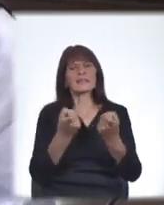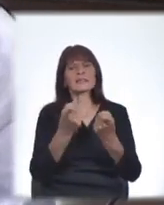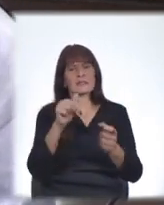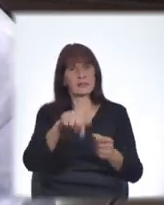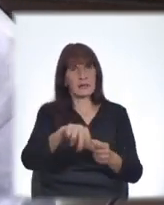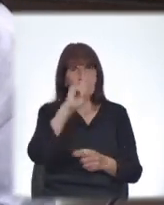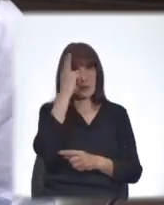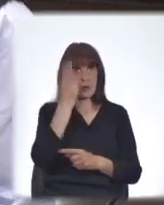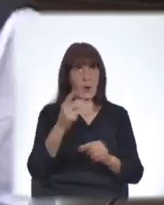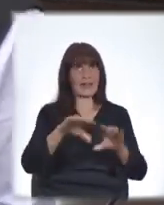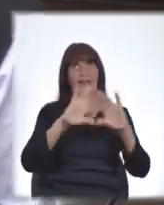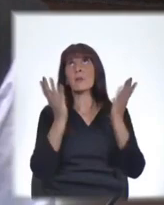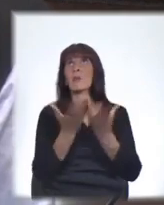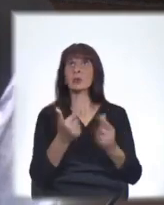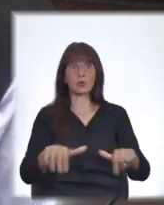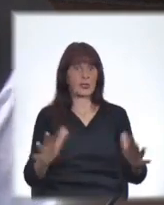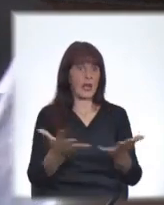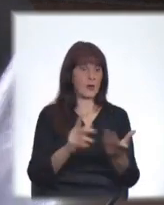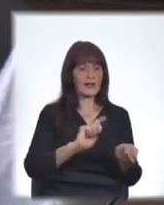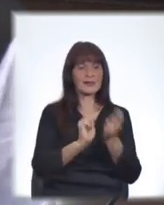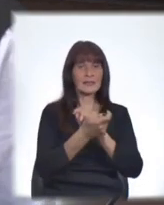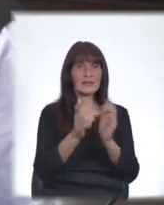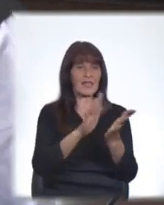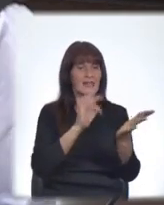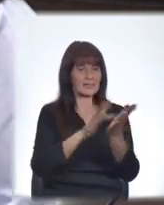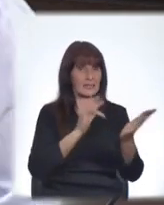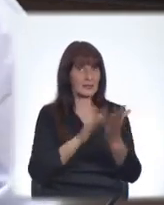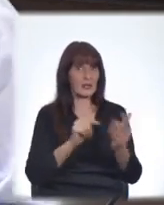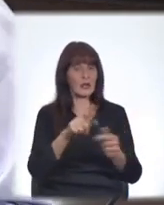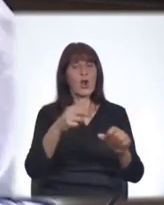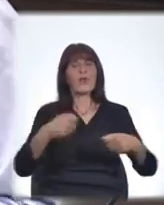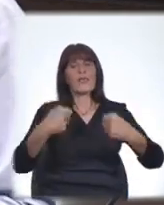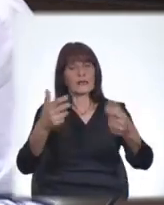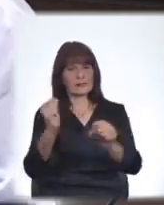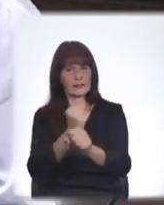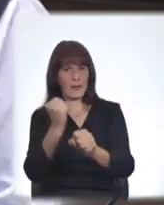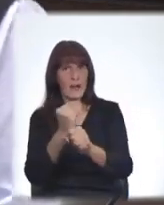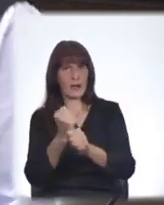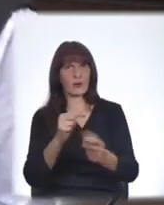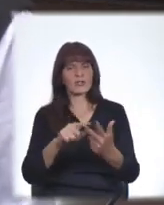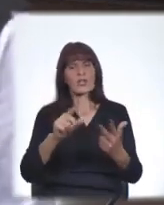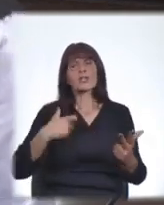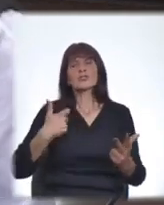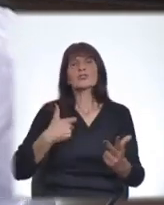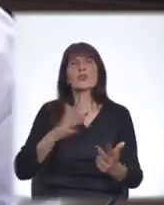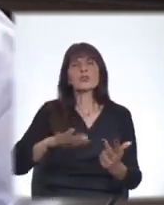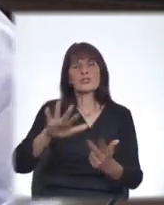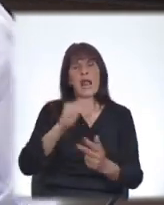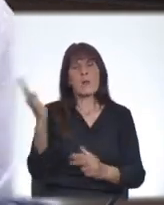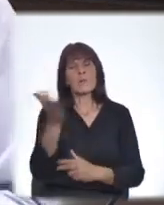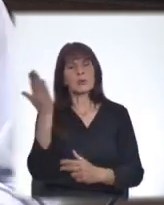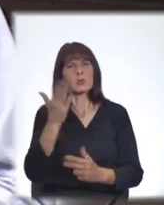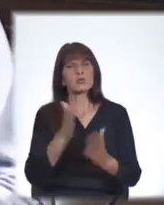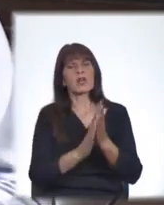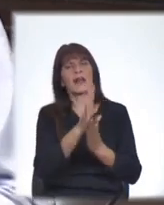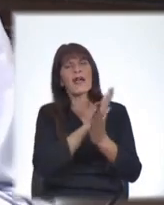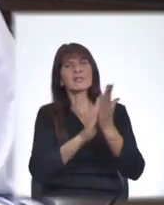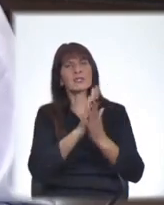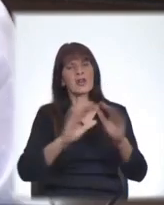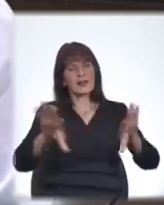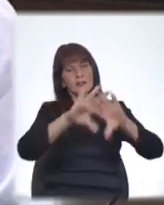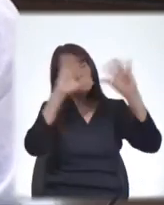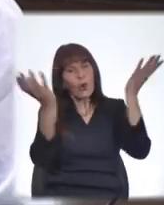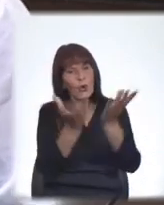en el mundo en que vivimos hoy, la de la transformación digital, la de la automatización de los trabajos, la de la asociación vinculada a la producción nacional, a las cadenas